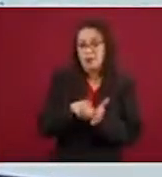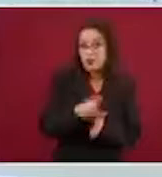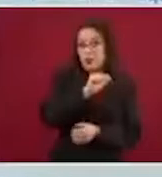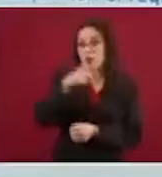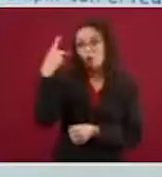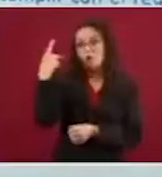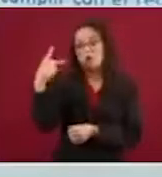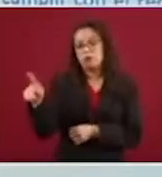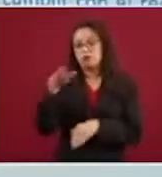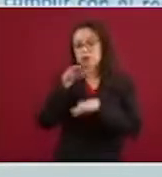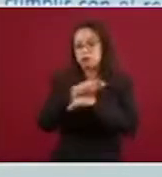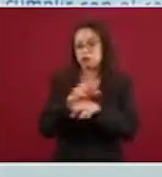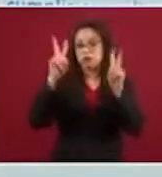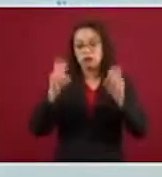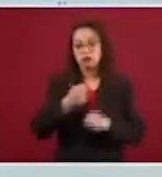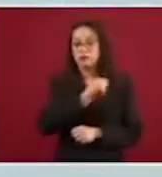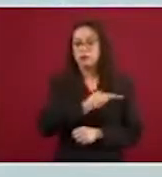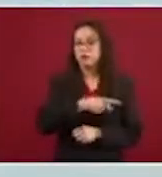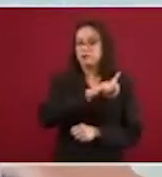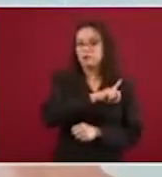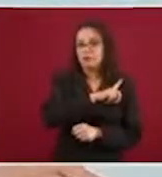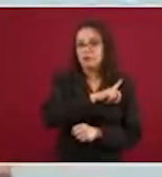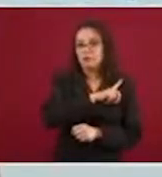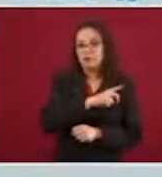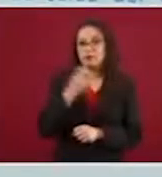son derechos a la salud que pueden significar la vida o